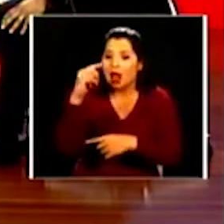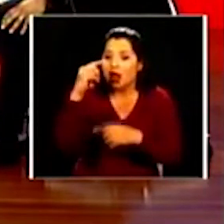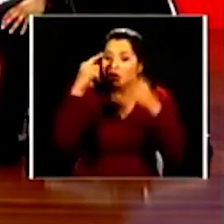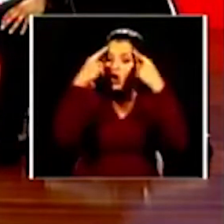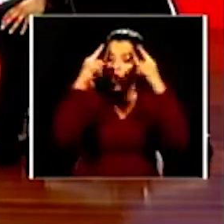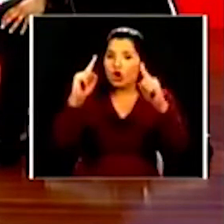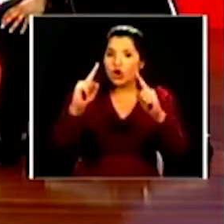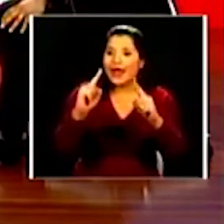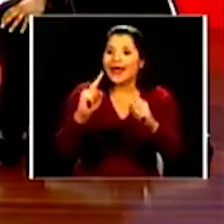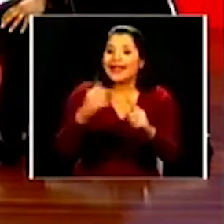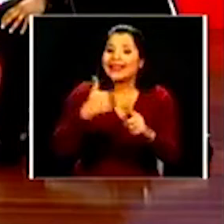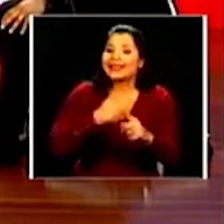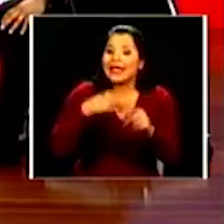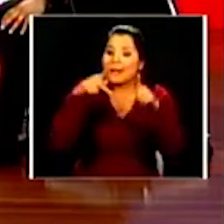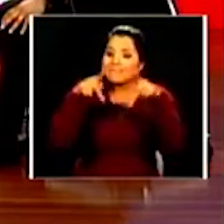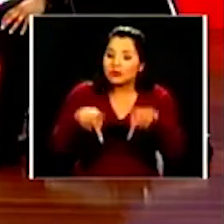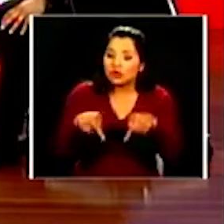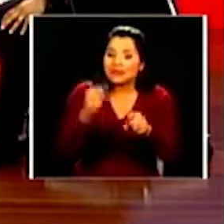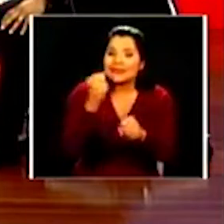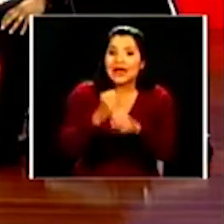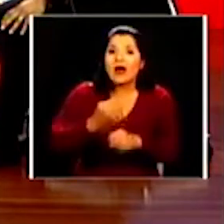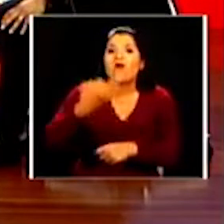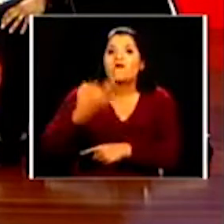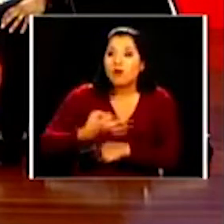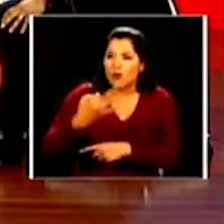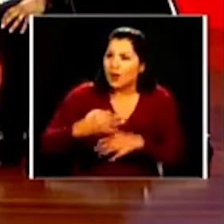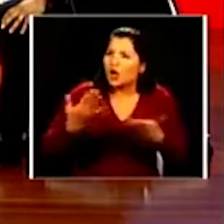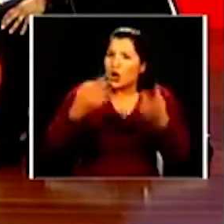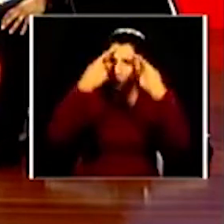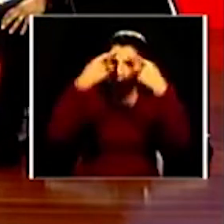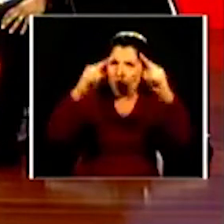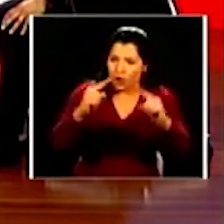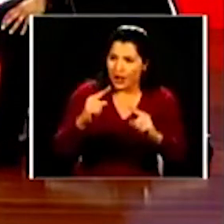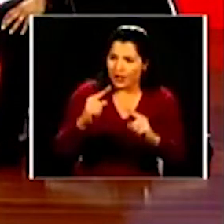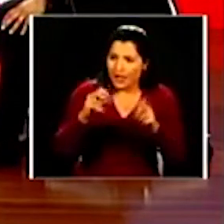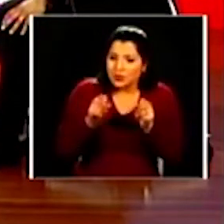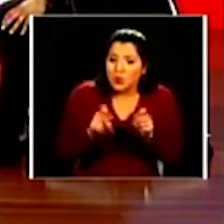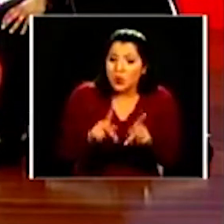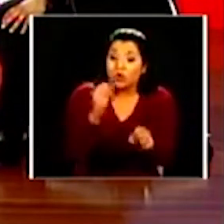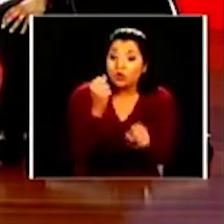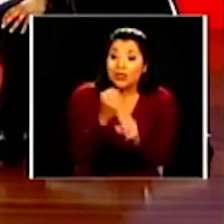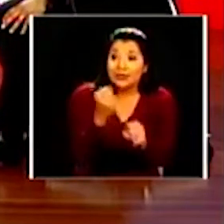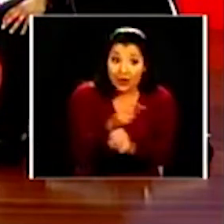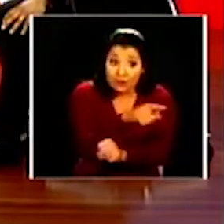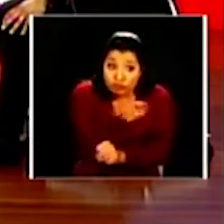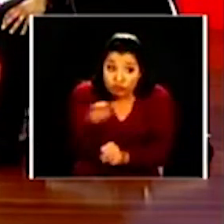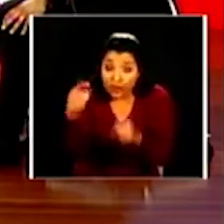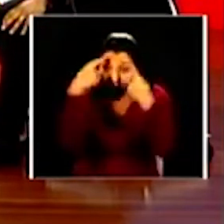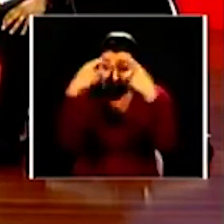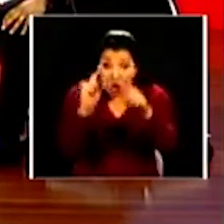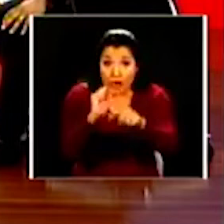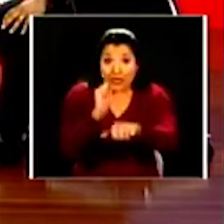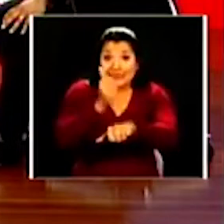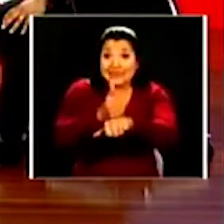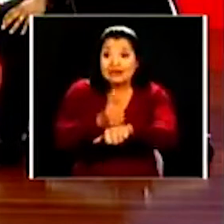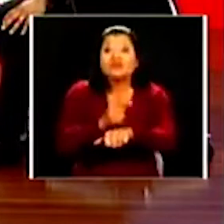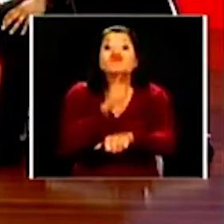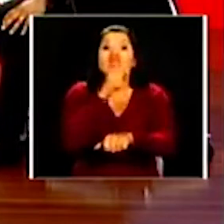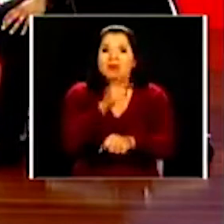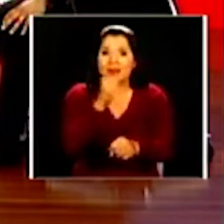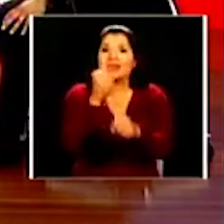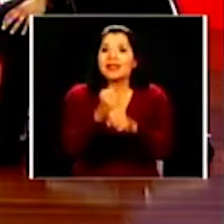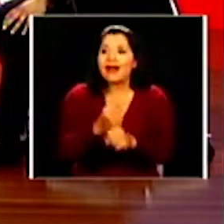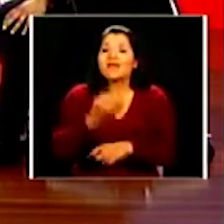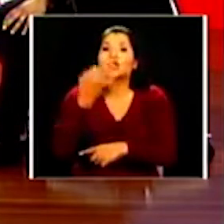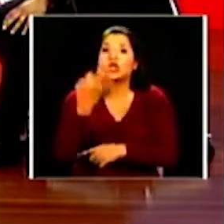¿Cómo lograr que esas fuentes de empleo que ustedes puedan contribuir a que se generen realmente sean empleo decente? Don